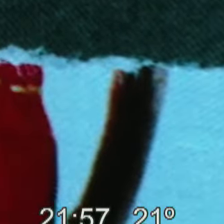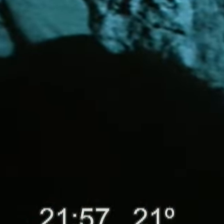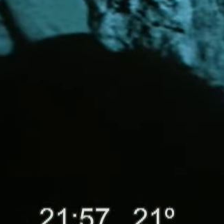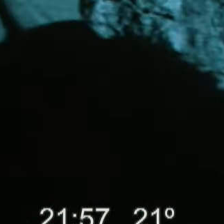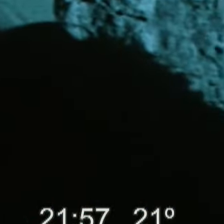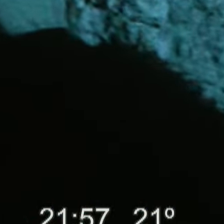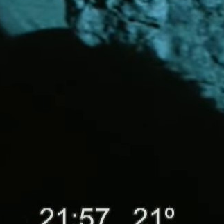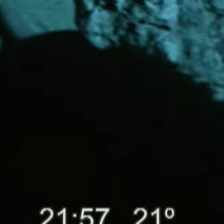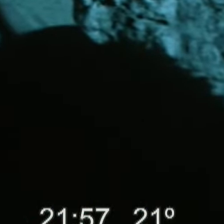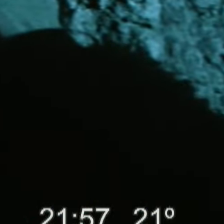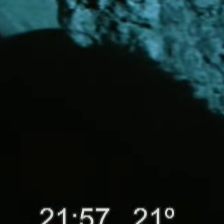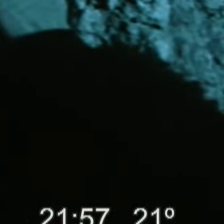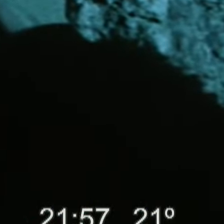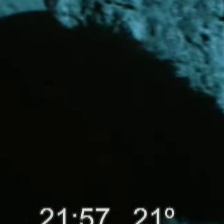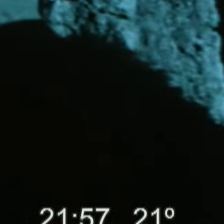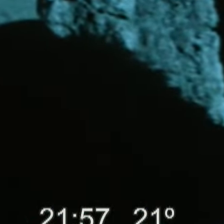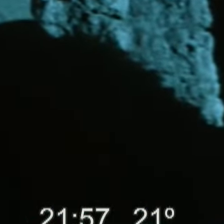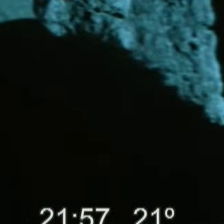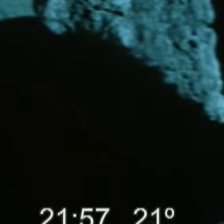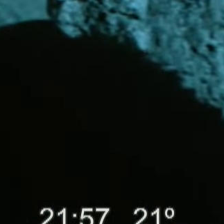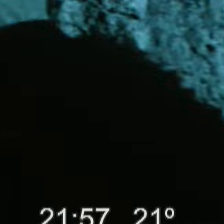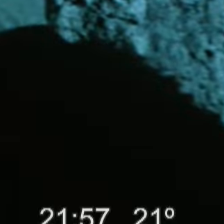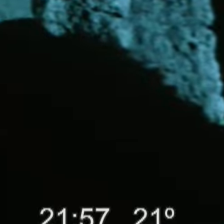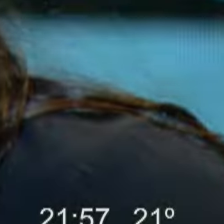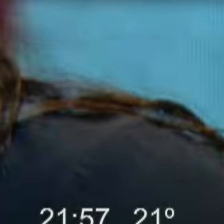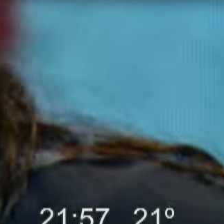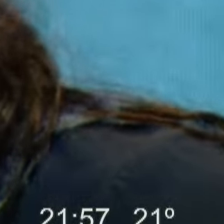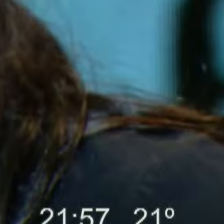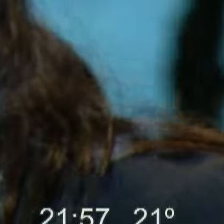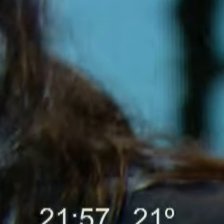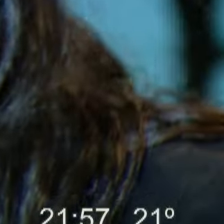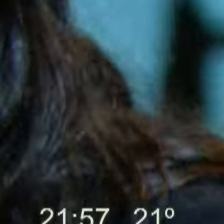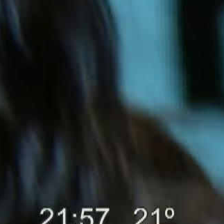tantas palabras para hablar, tantas palabras como quieras.